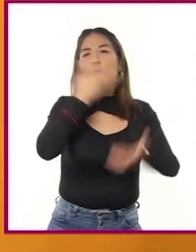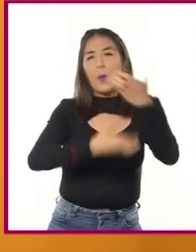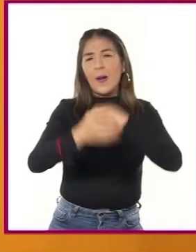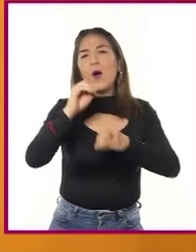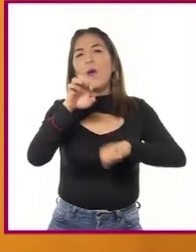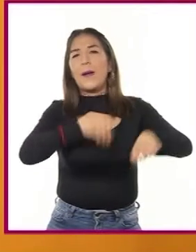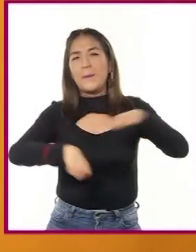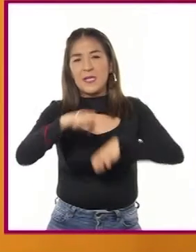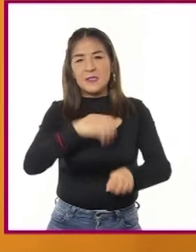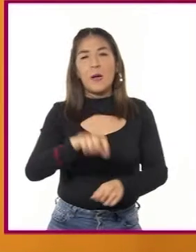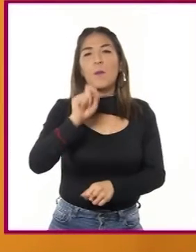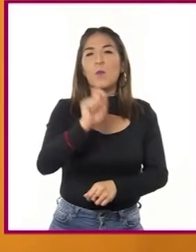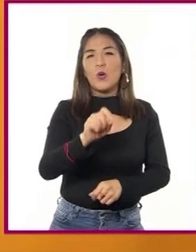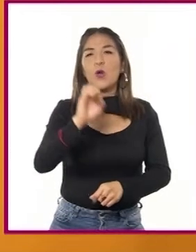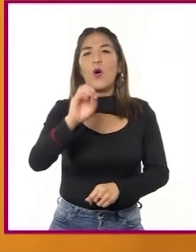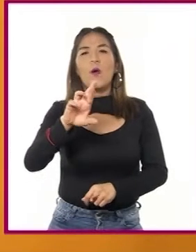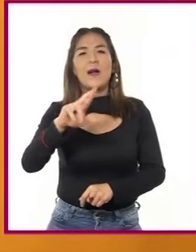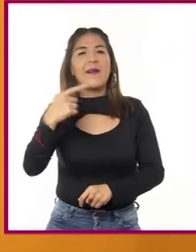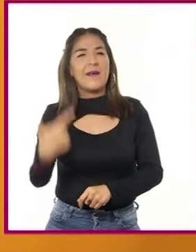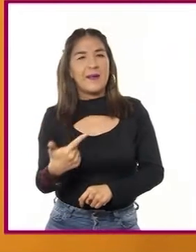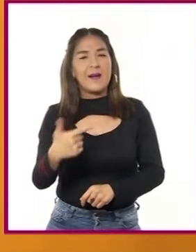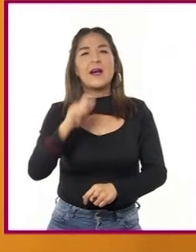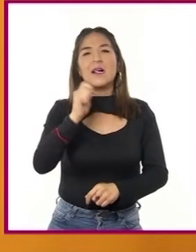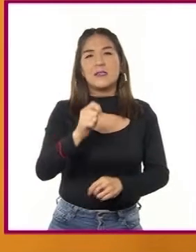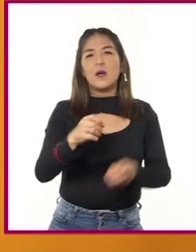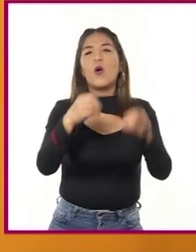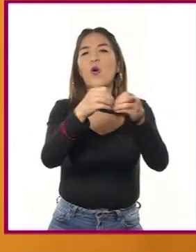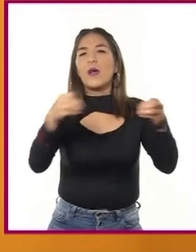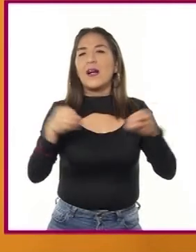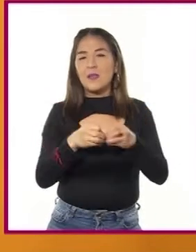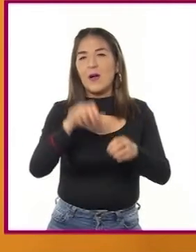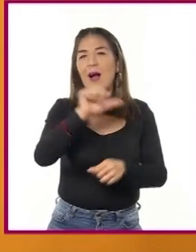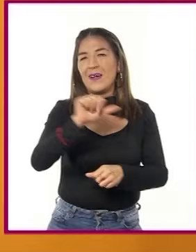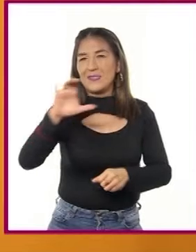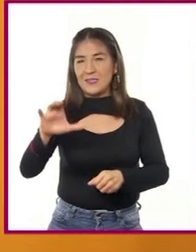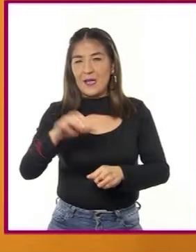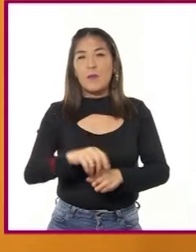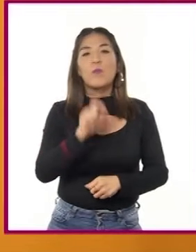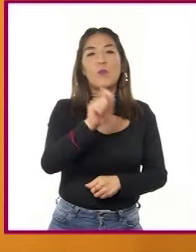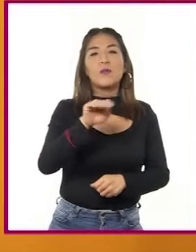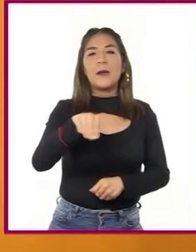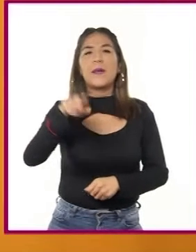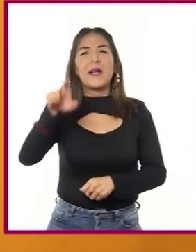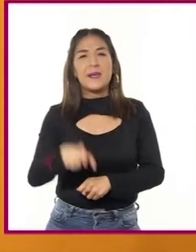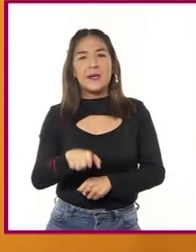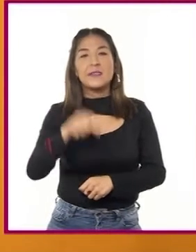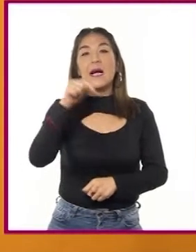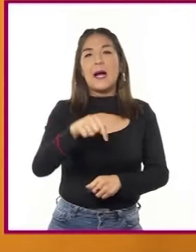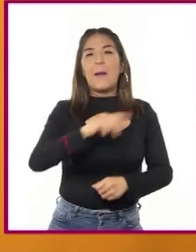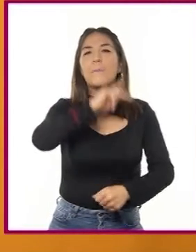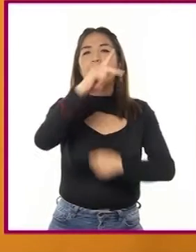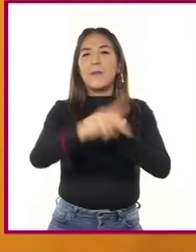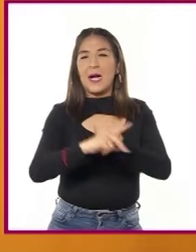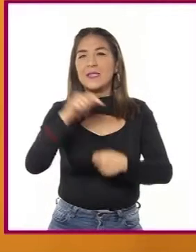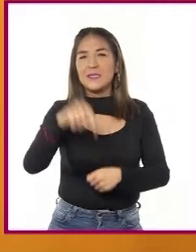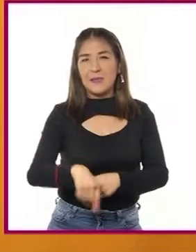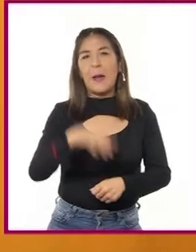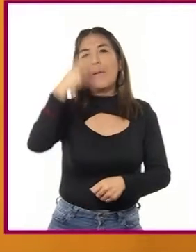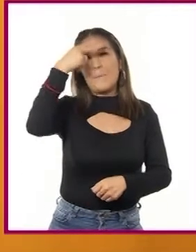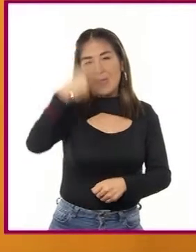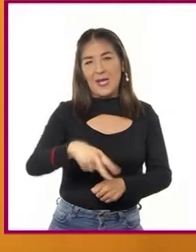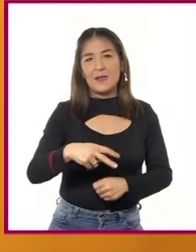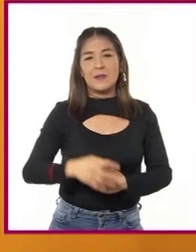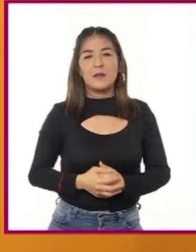empresa. .org significa organizaciones. .mx se refiere al país, en este caso es